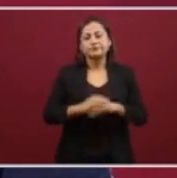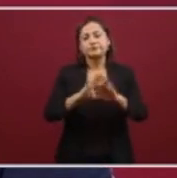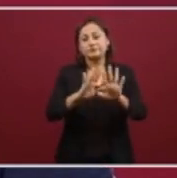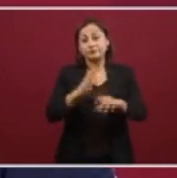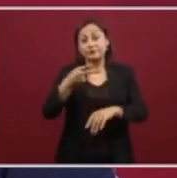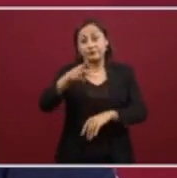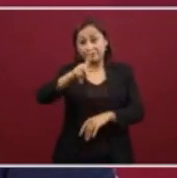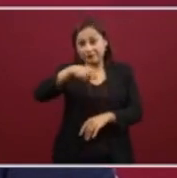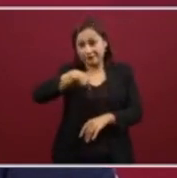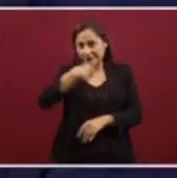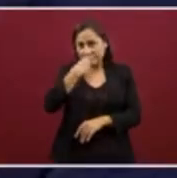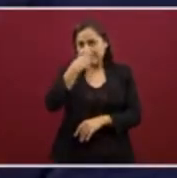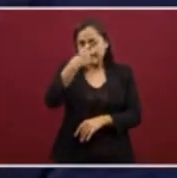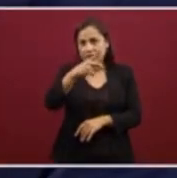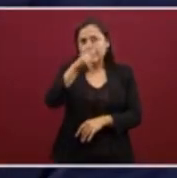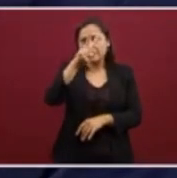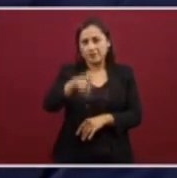representados